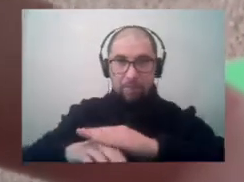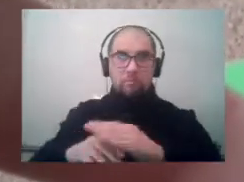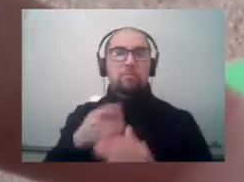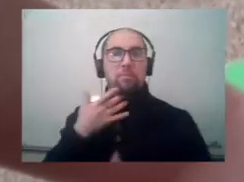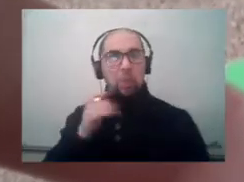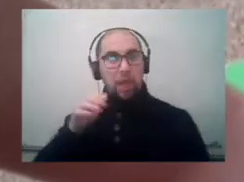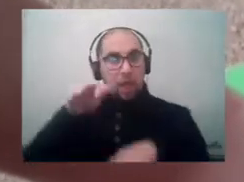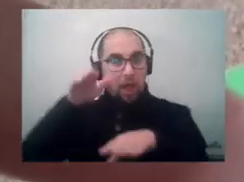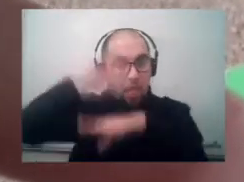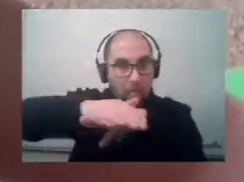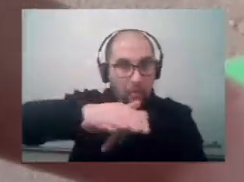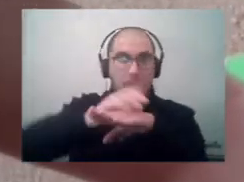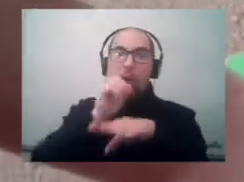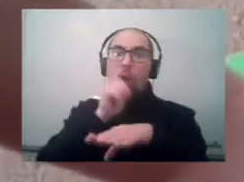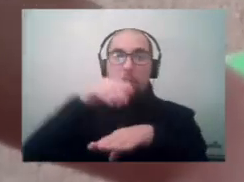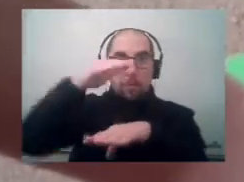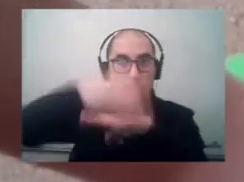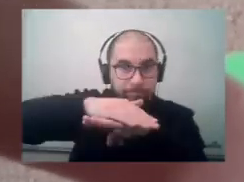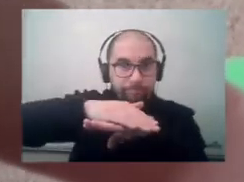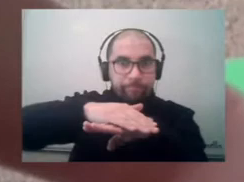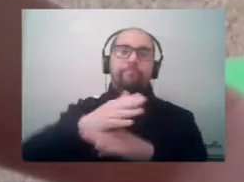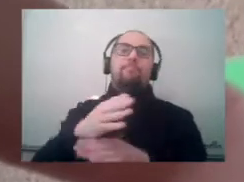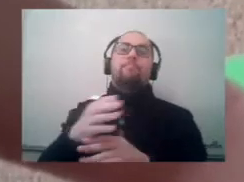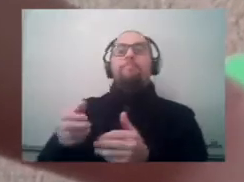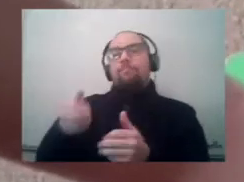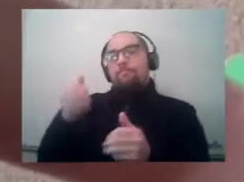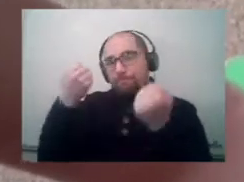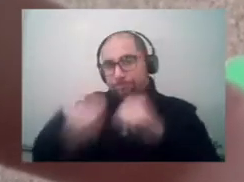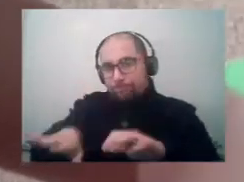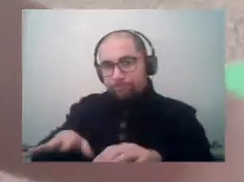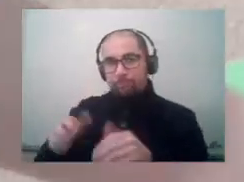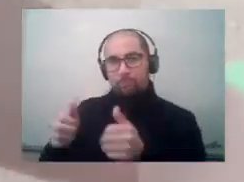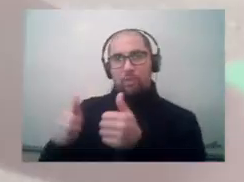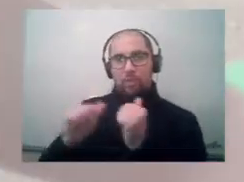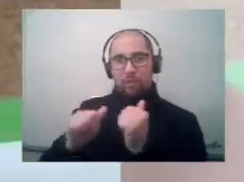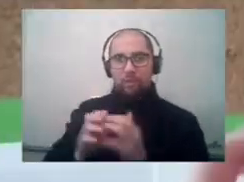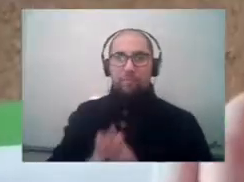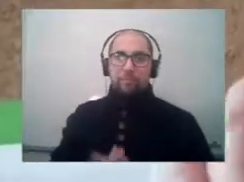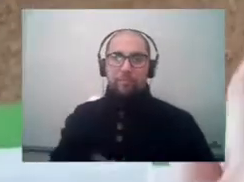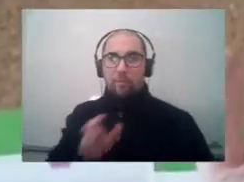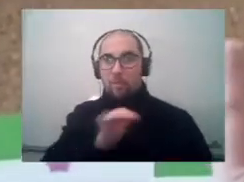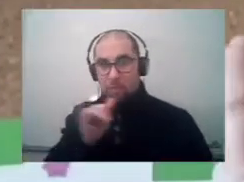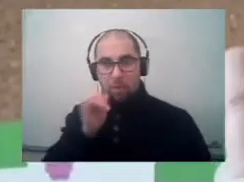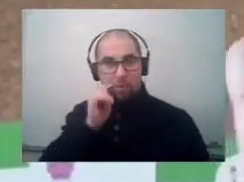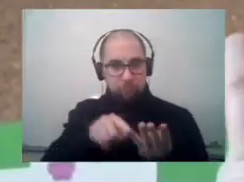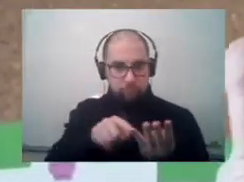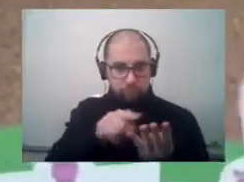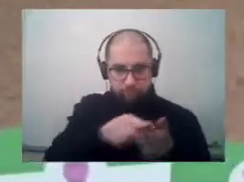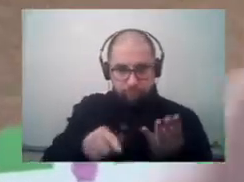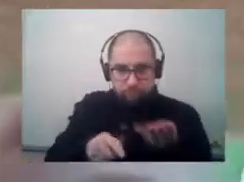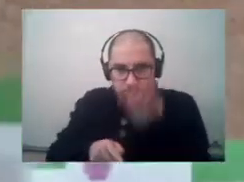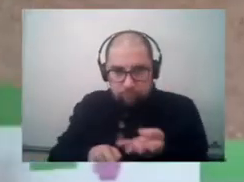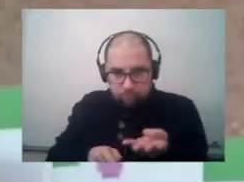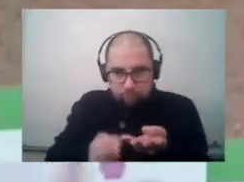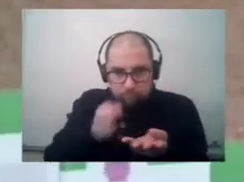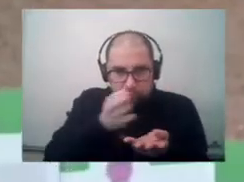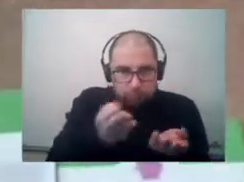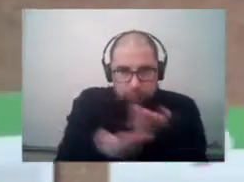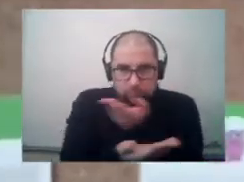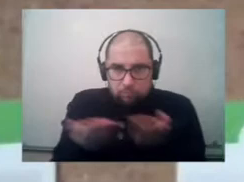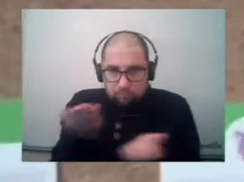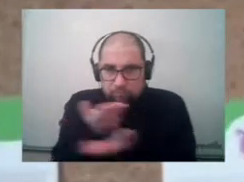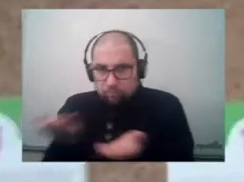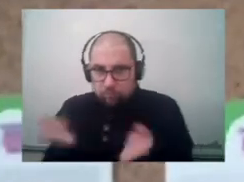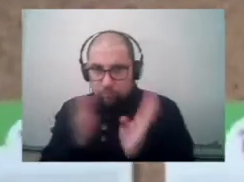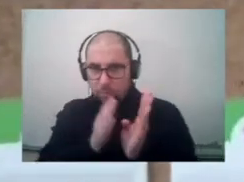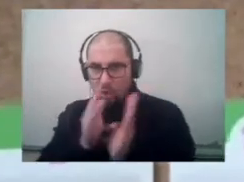ganó pues el último en hacerlo tendrá que realizar un desafío después ordena las cartas para dar sentido a la